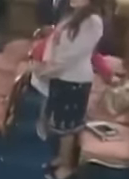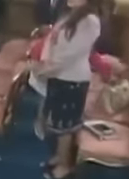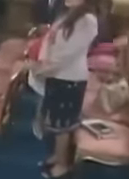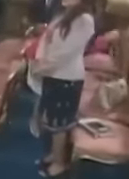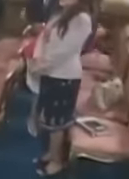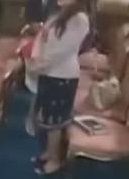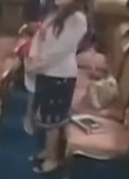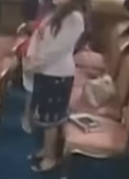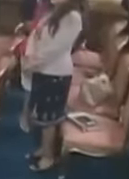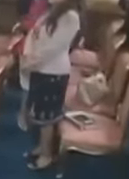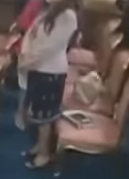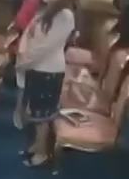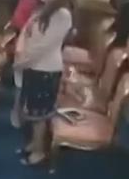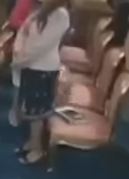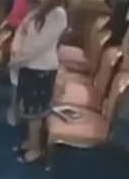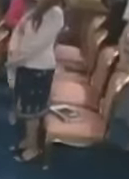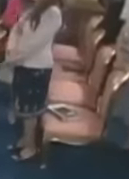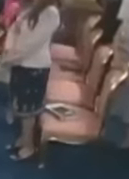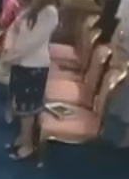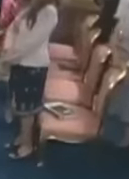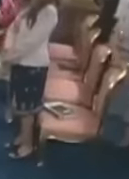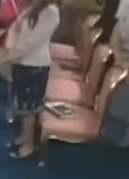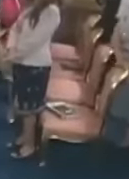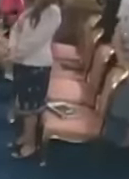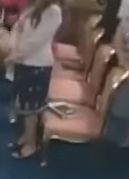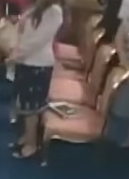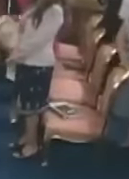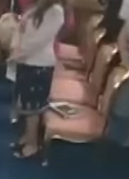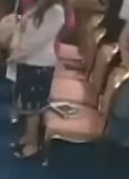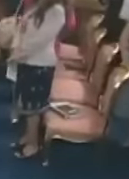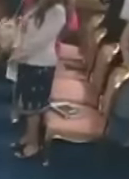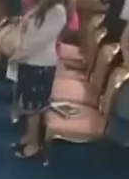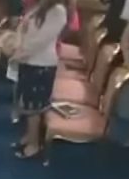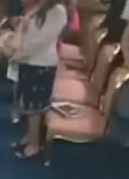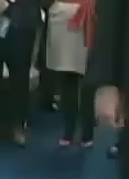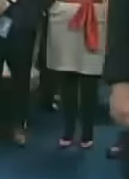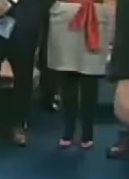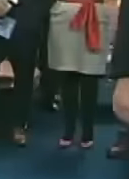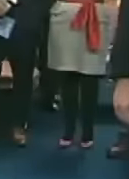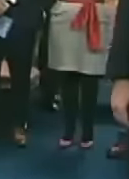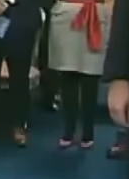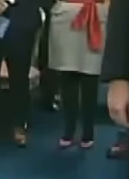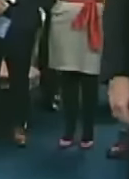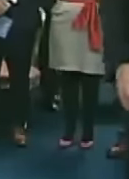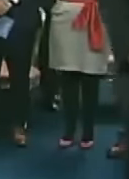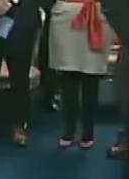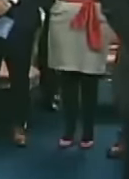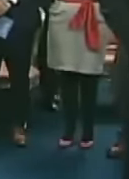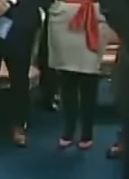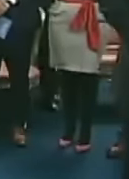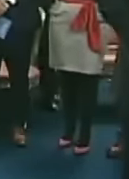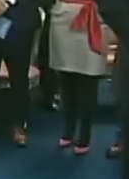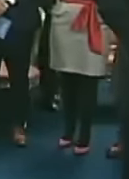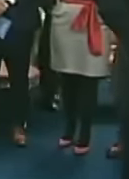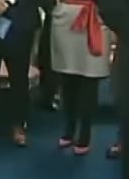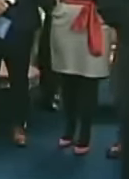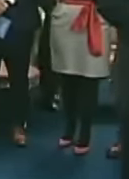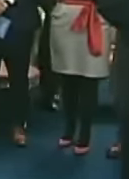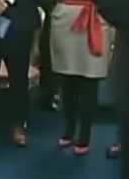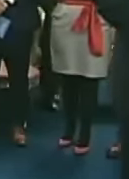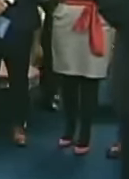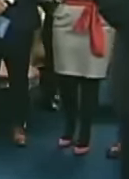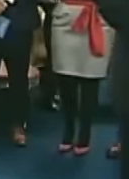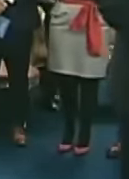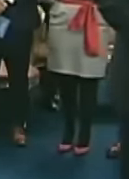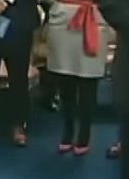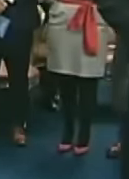con todos los sectores del país, en esta oportunidad con el cuerpo diplomático, de manera de replicar cada una de estas informaciones, estos